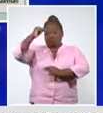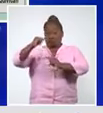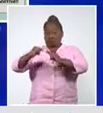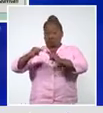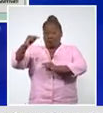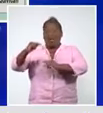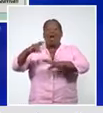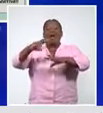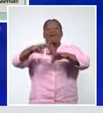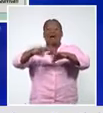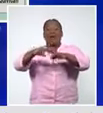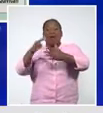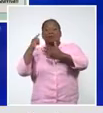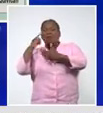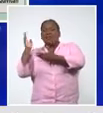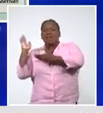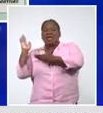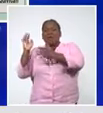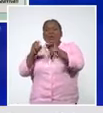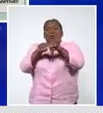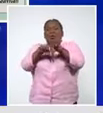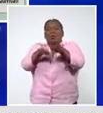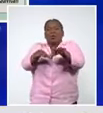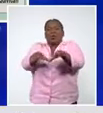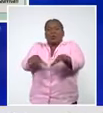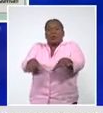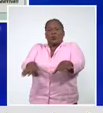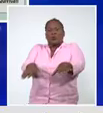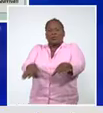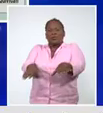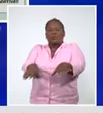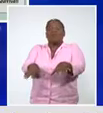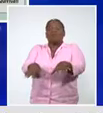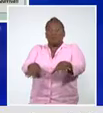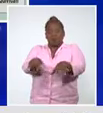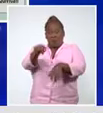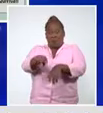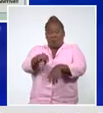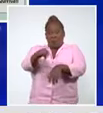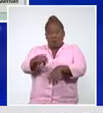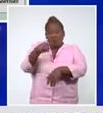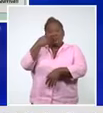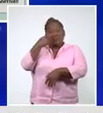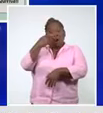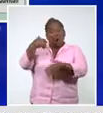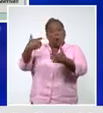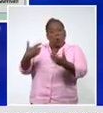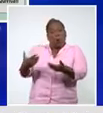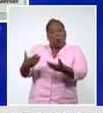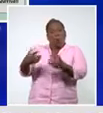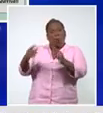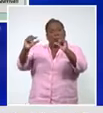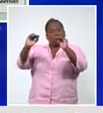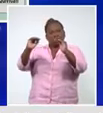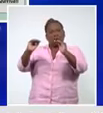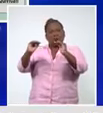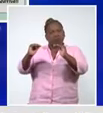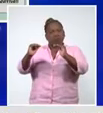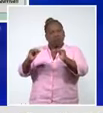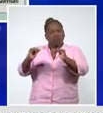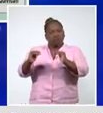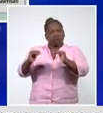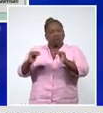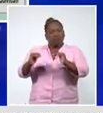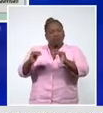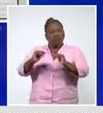todavía la dispersión, que además la apreciamos en la distribución de los casos de hoy. Se ve cómo ha ido disminuyendo la curva,